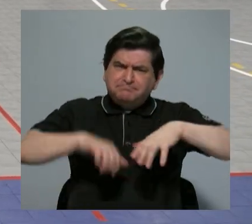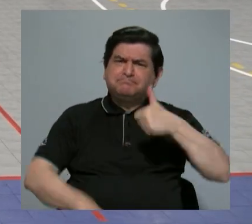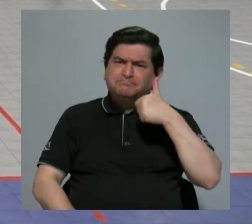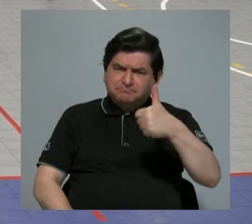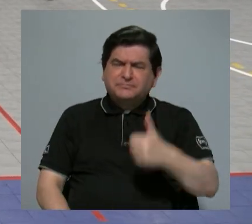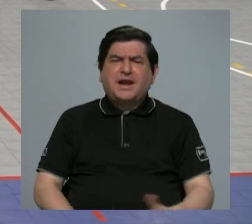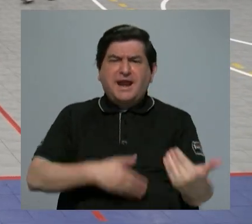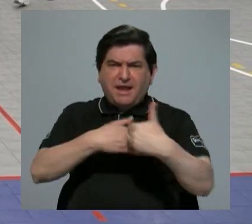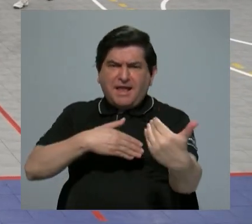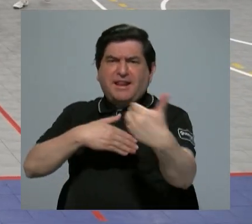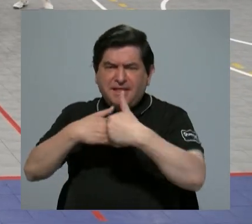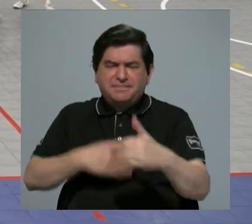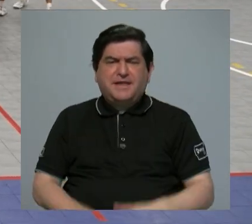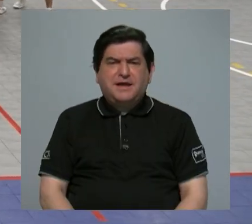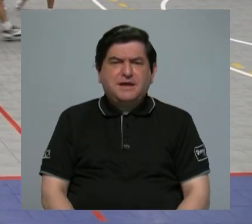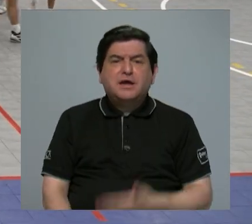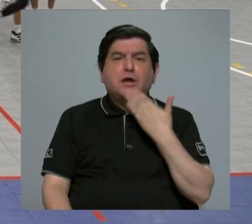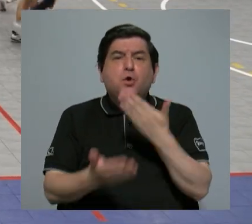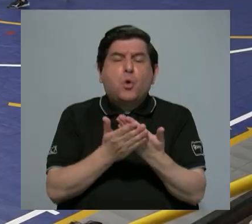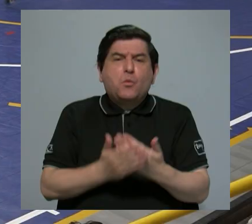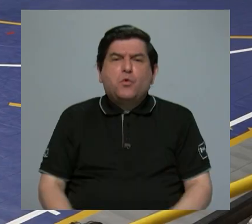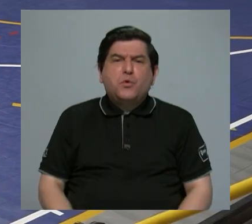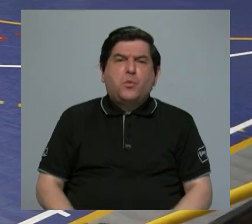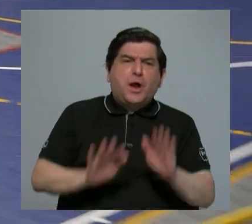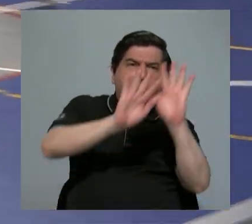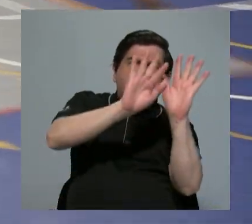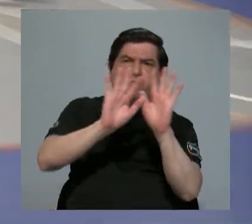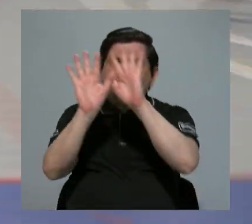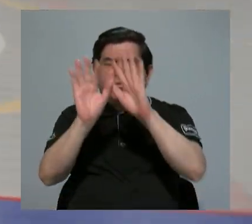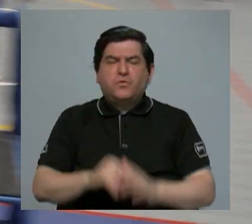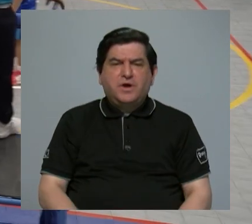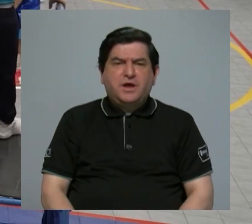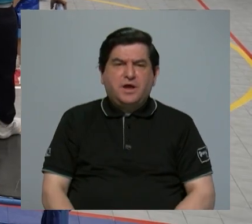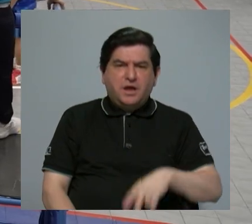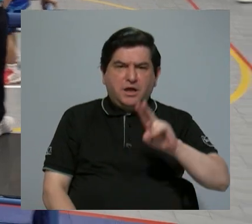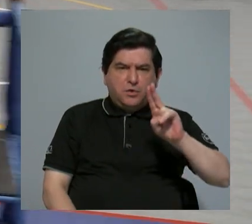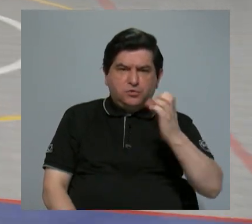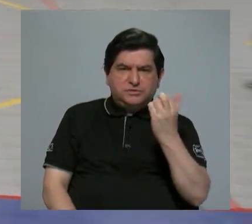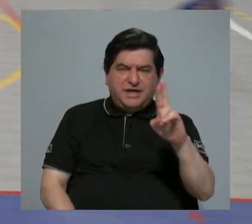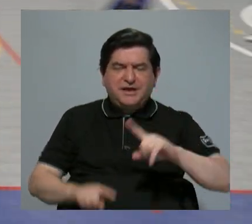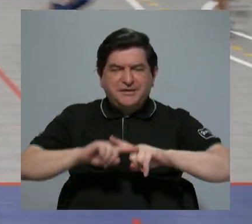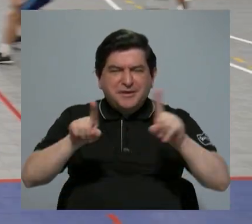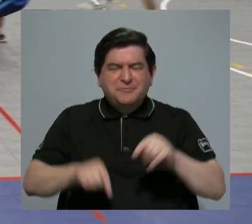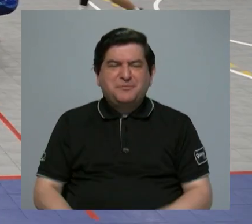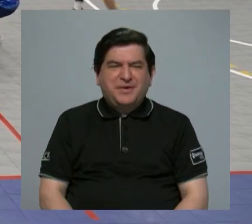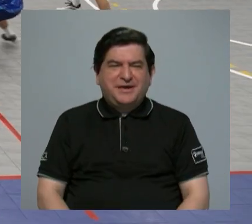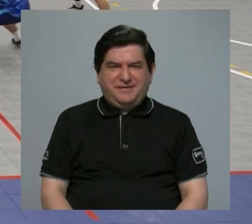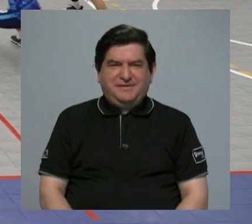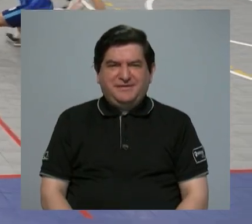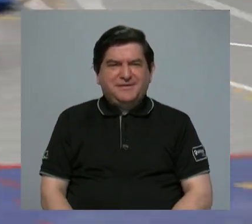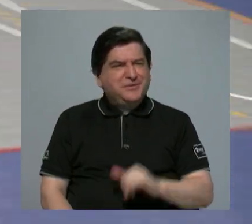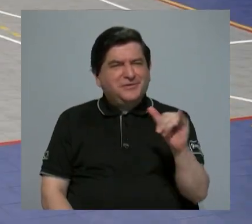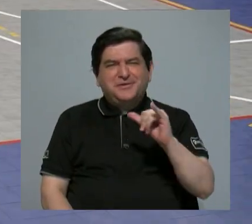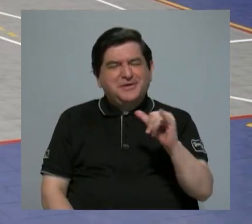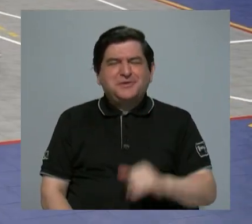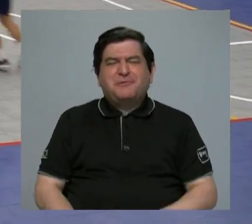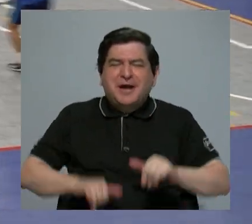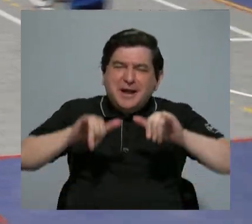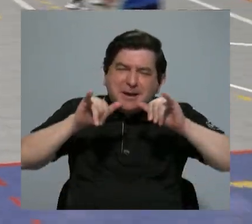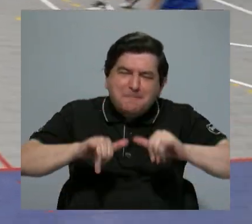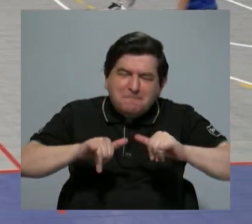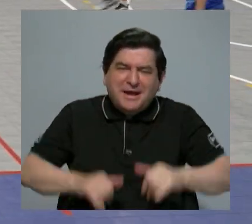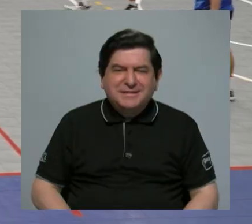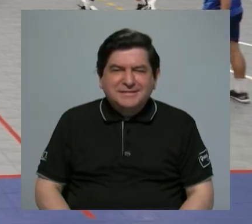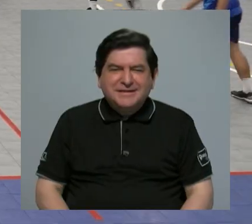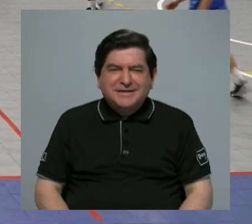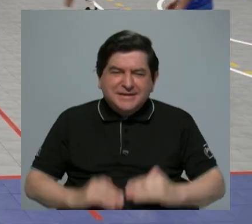activo en ofensiva, también haciendo buenos bloqueos para la UCR, pero de nuevo se lograron, digamos,